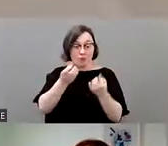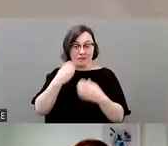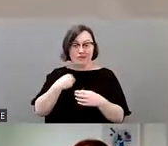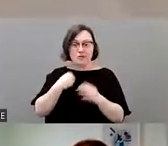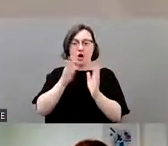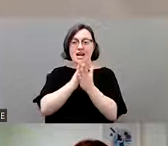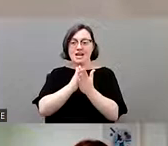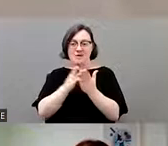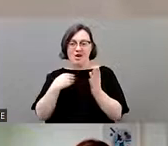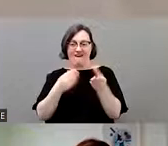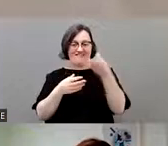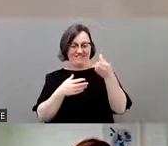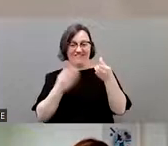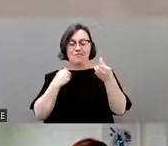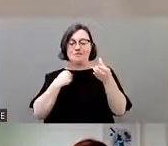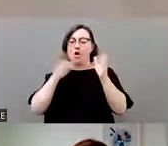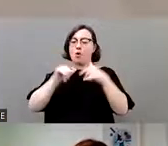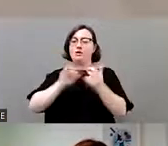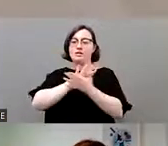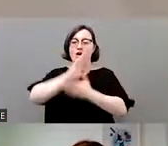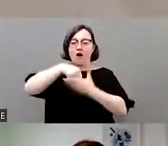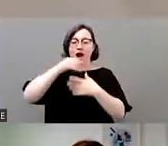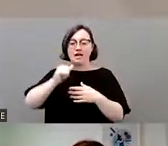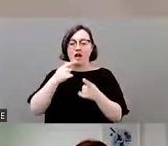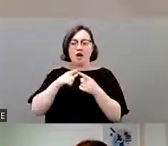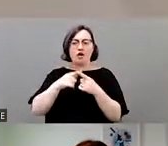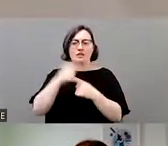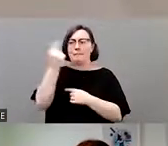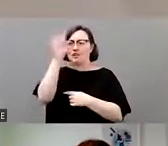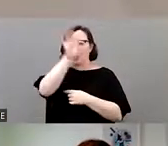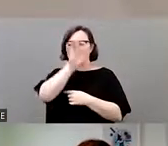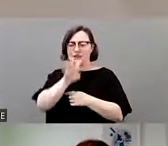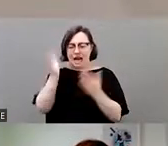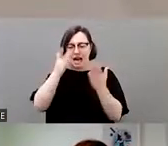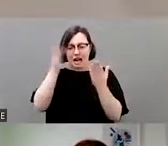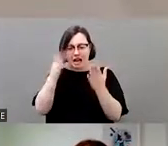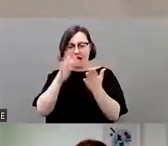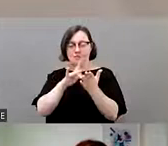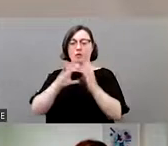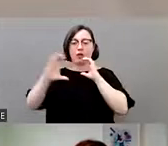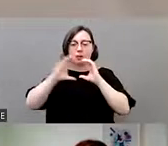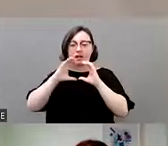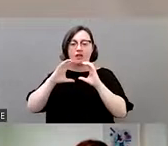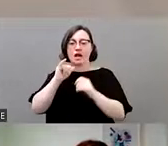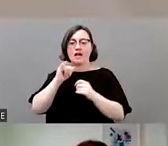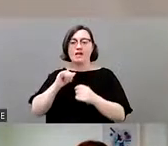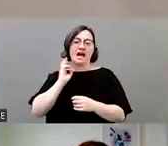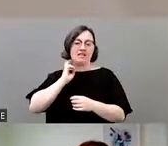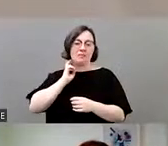gordo de Petete, que es el último que ha tenido y donde había muchos, muchos pictos que eran los mismos del comunicador de